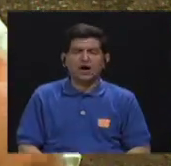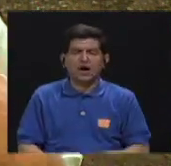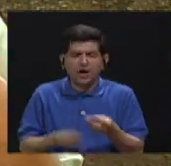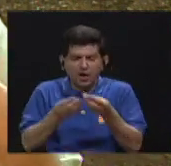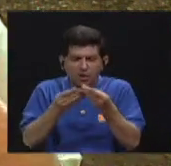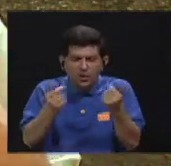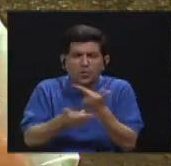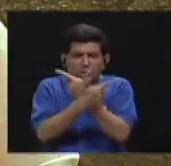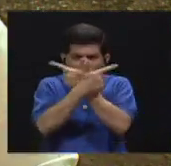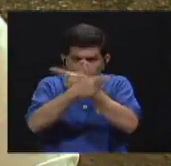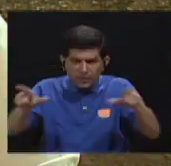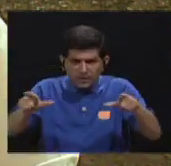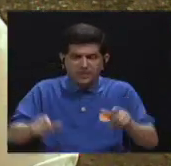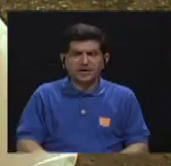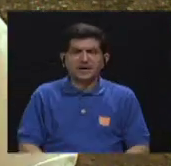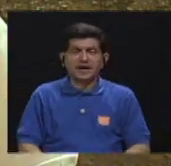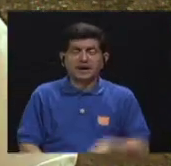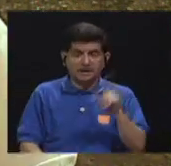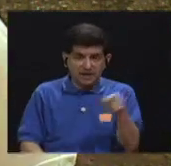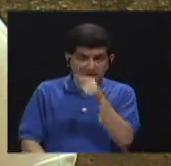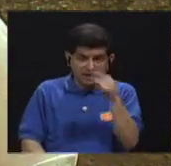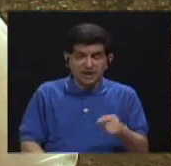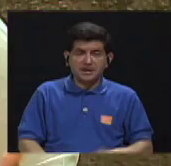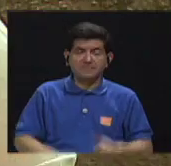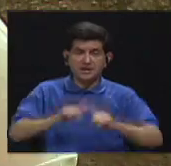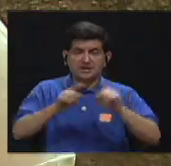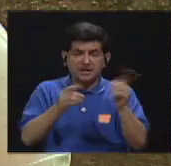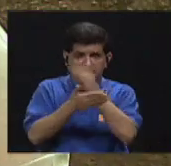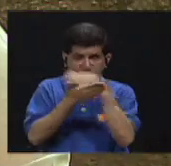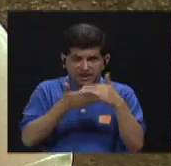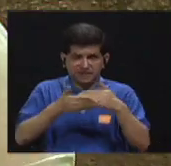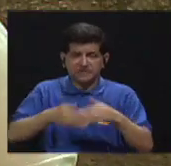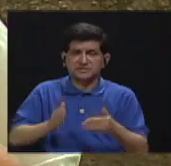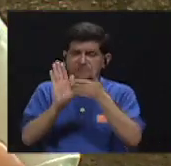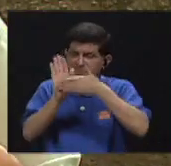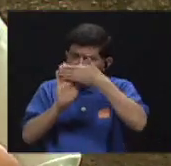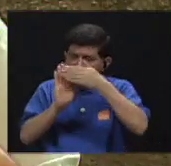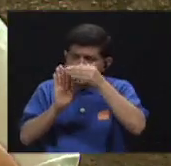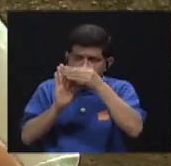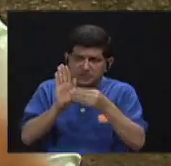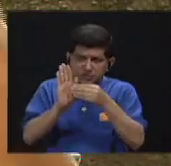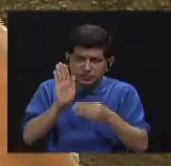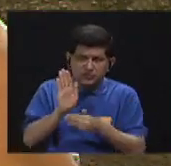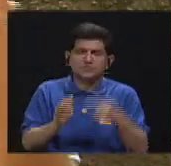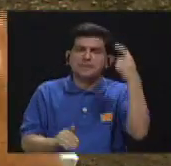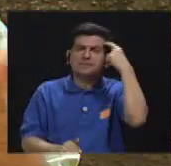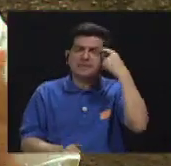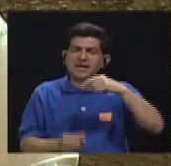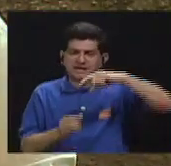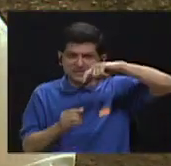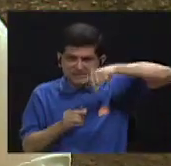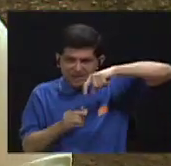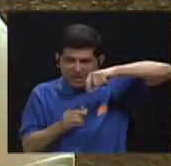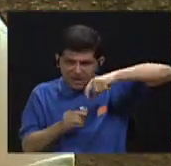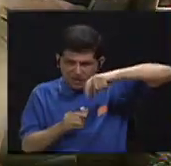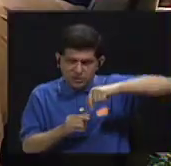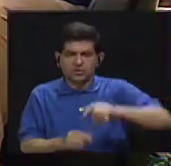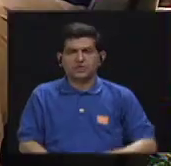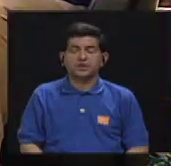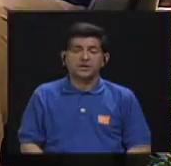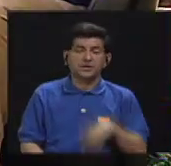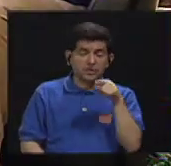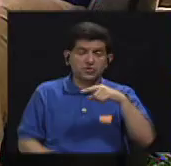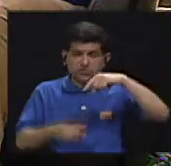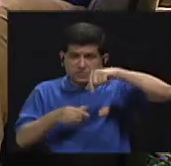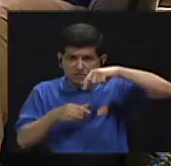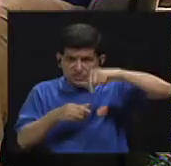pues este componente que empieza a quitar los elementos. Yo les explico a los pacientes, por ejemplo, imaginemos un tornillo, tenemos un tornillo y